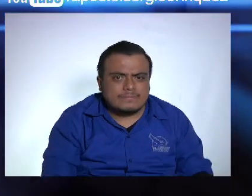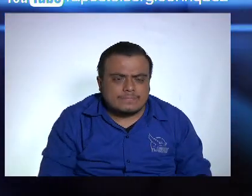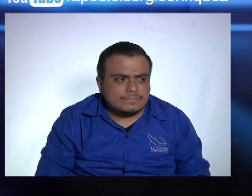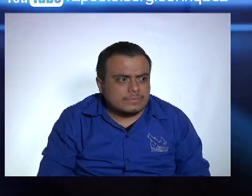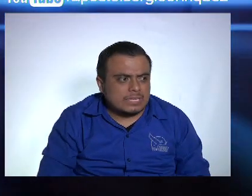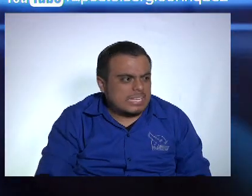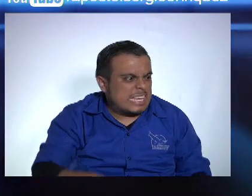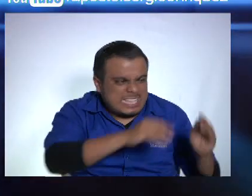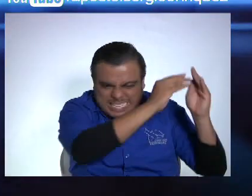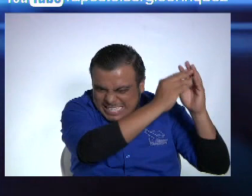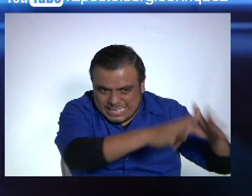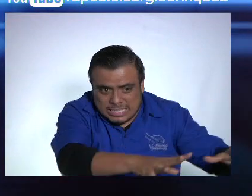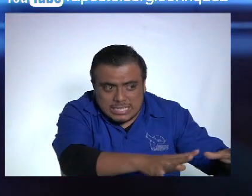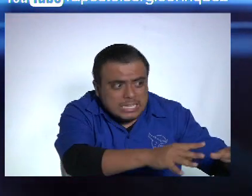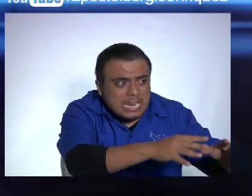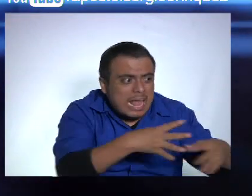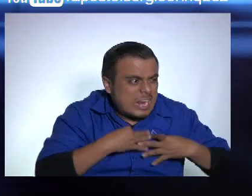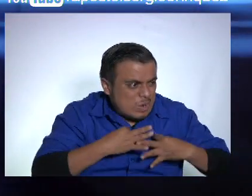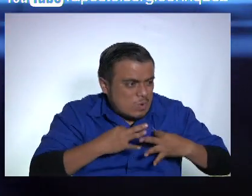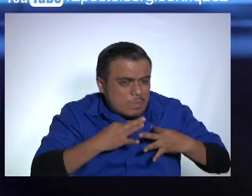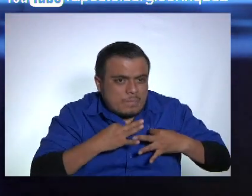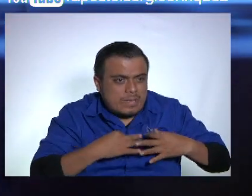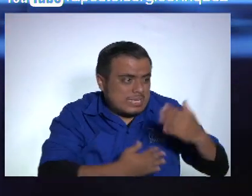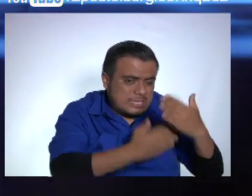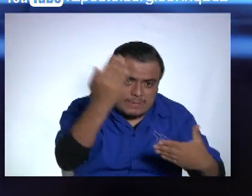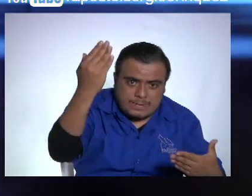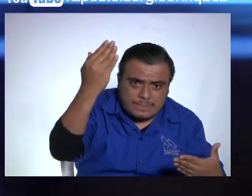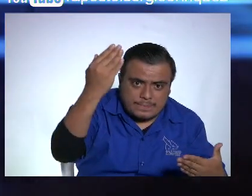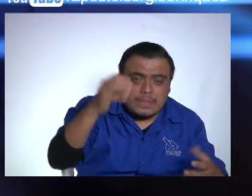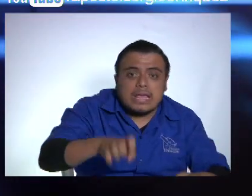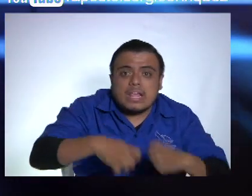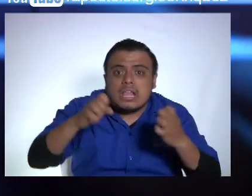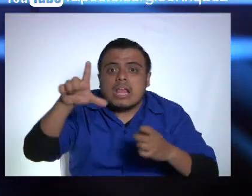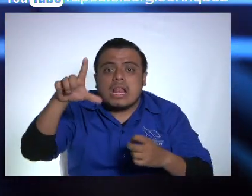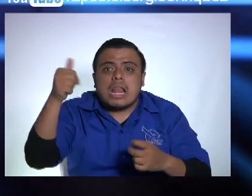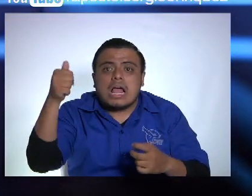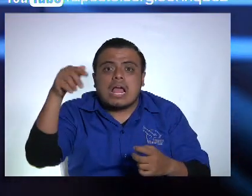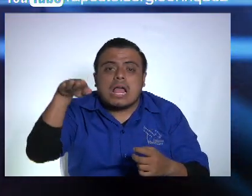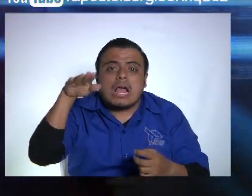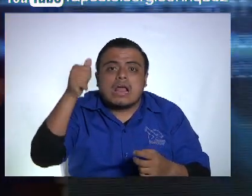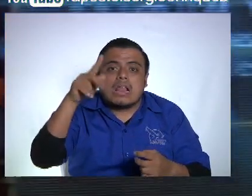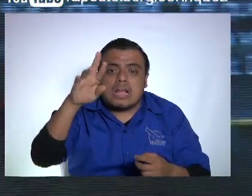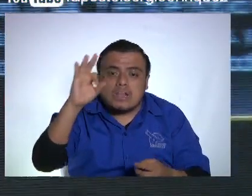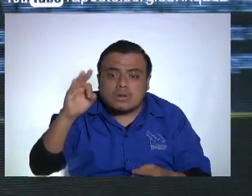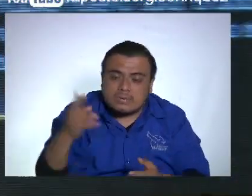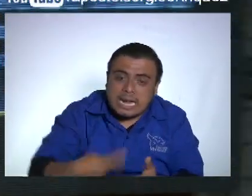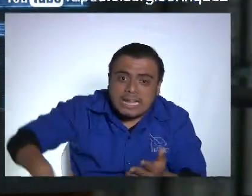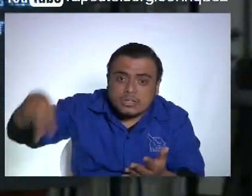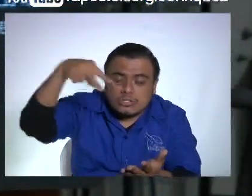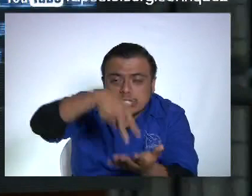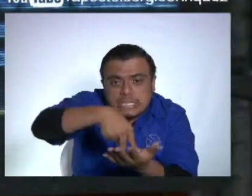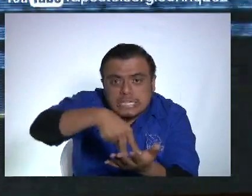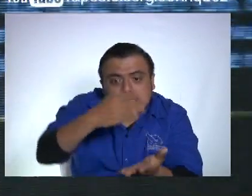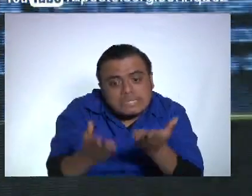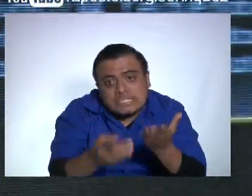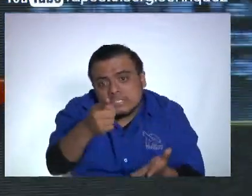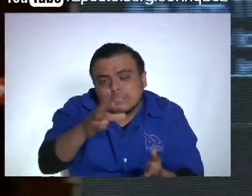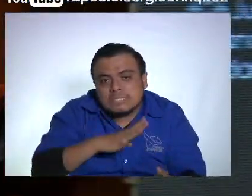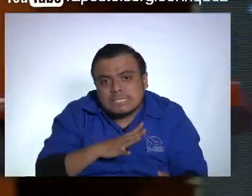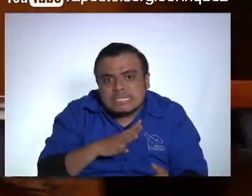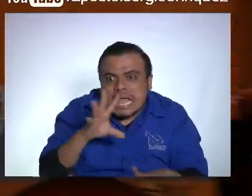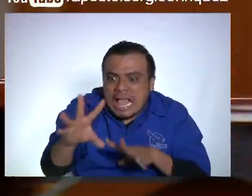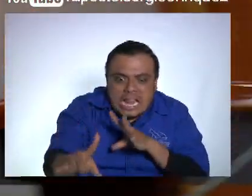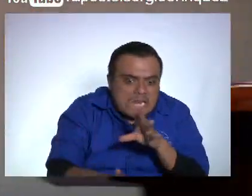ir. Y Lázaro resucita. Hoy estás viviendo una situación difícil, una situación